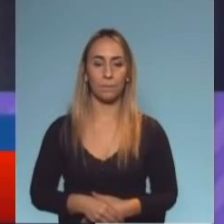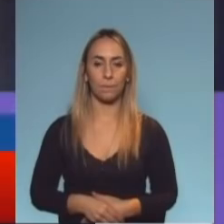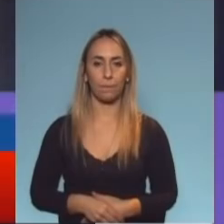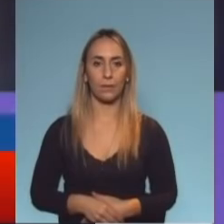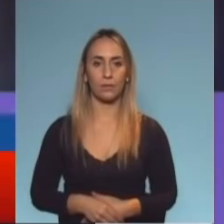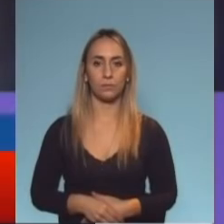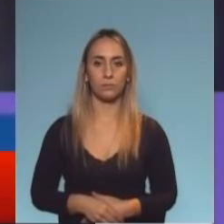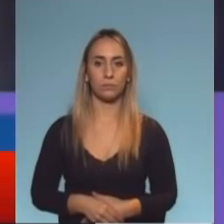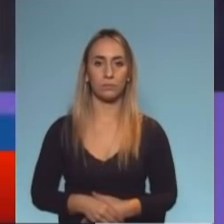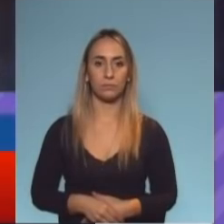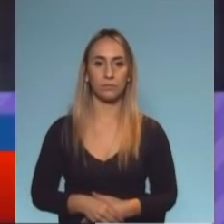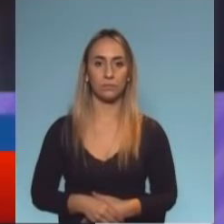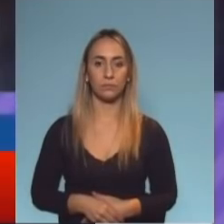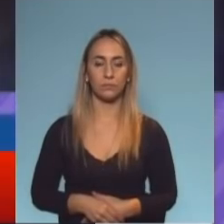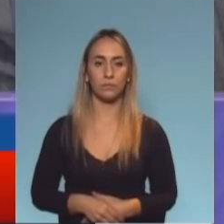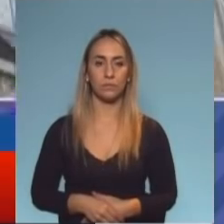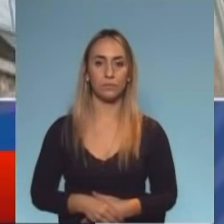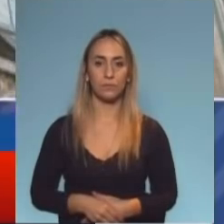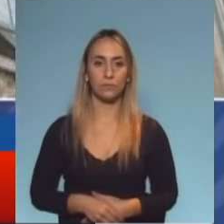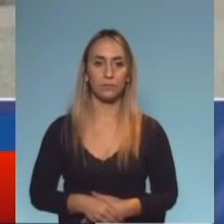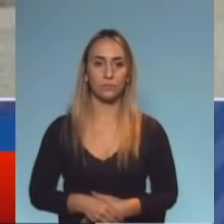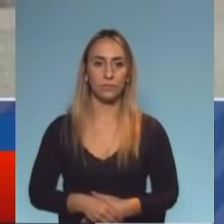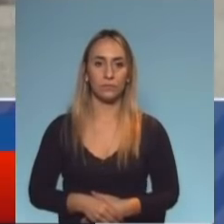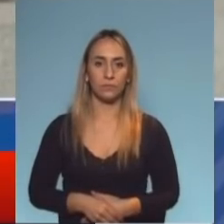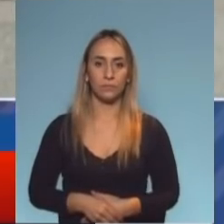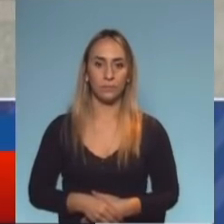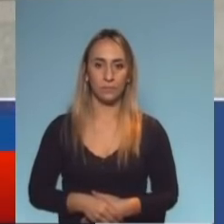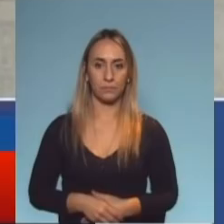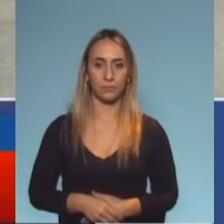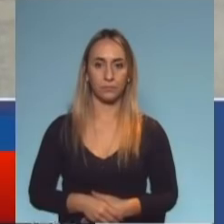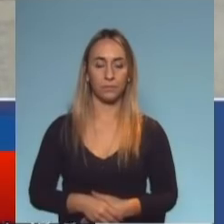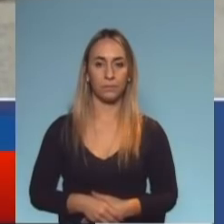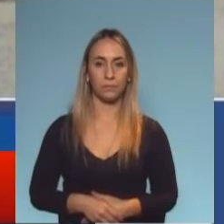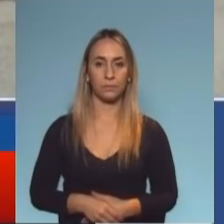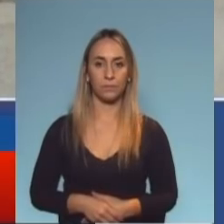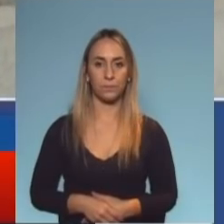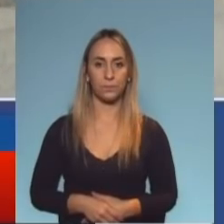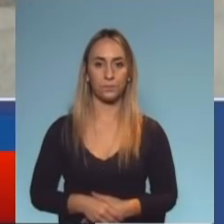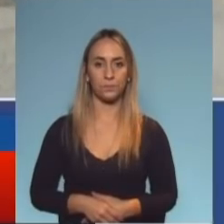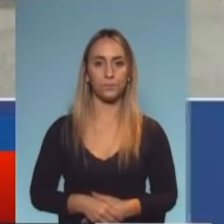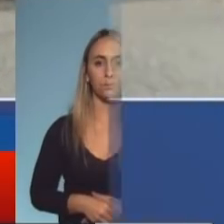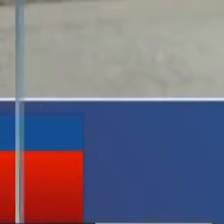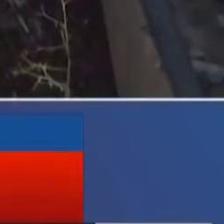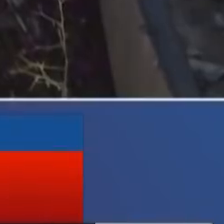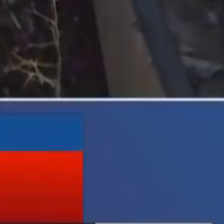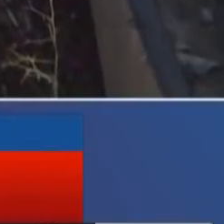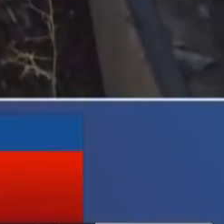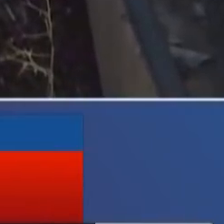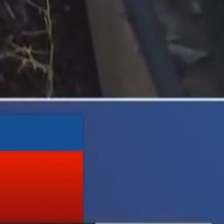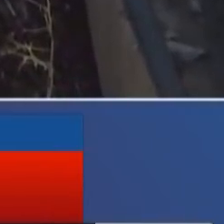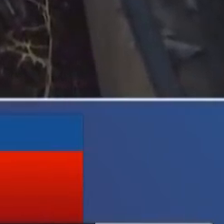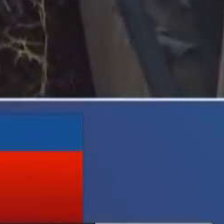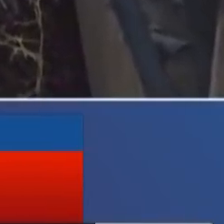Gracias, gusto saludarle. Estamos viendo las imágenes de lo que ocurre en este momento, una violencia que no es nueva, pero que se